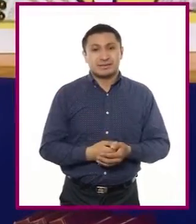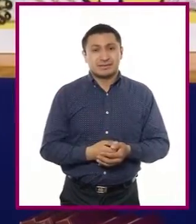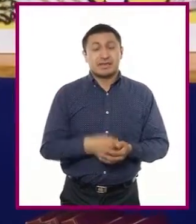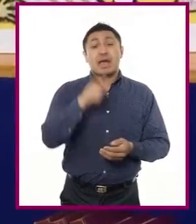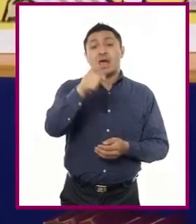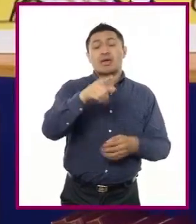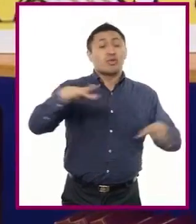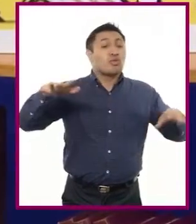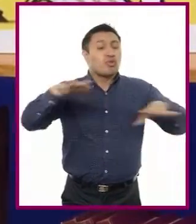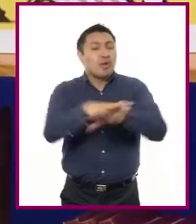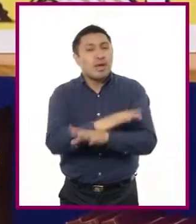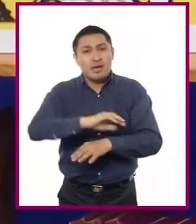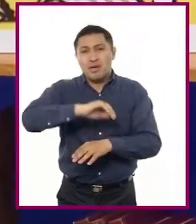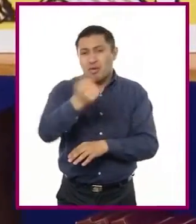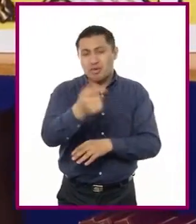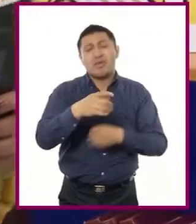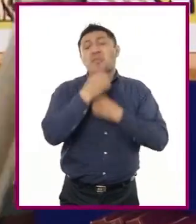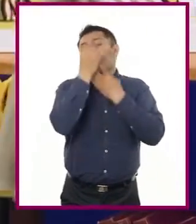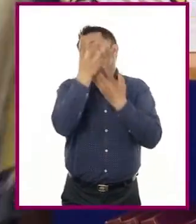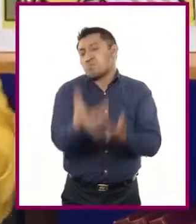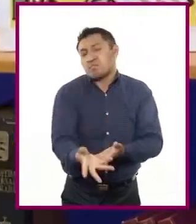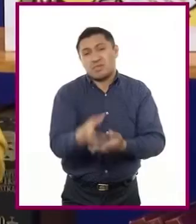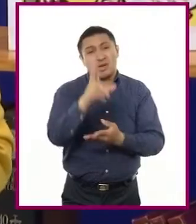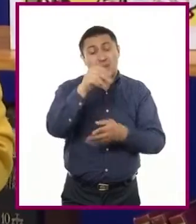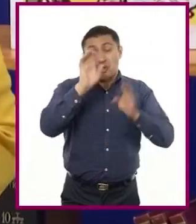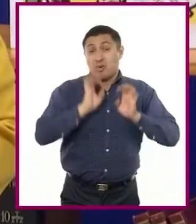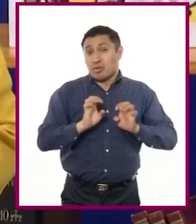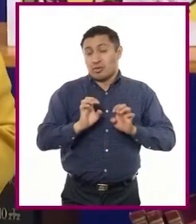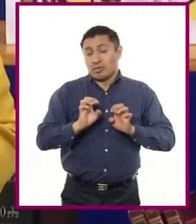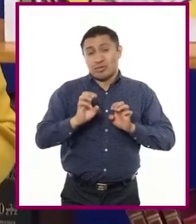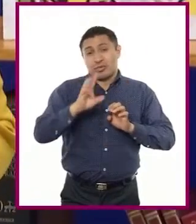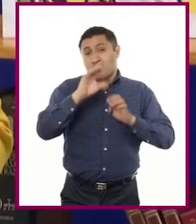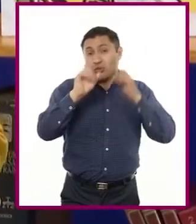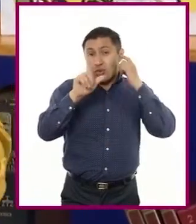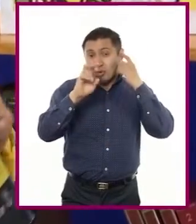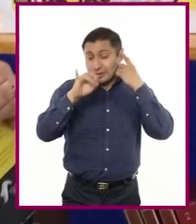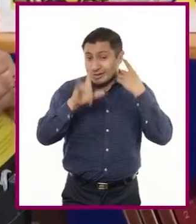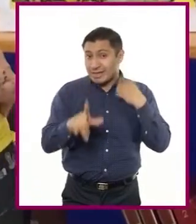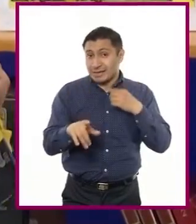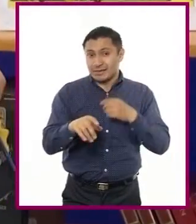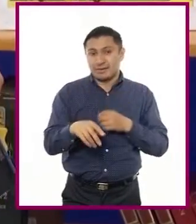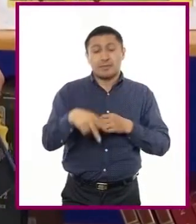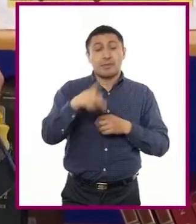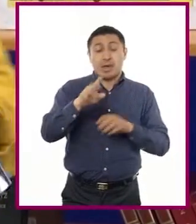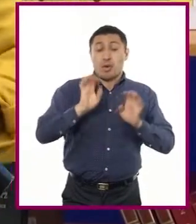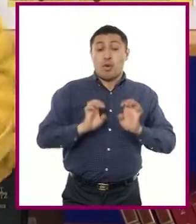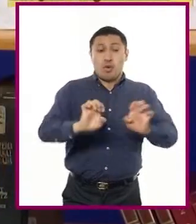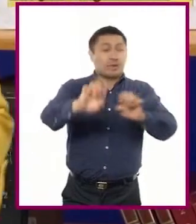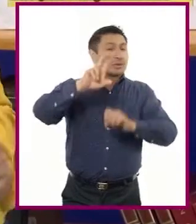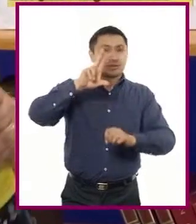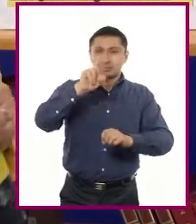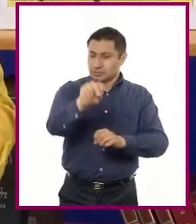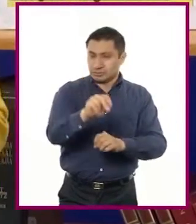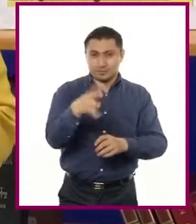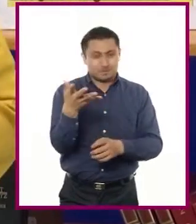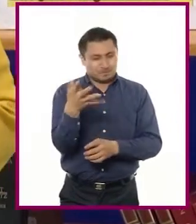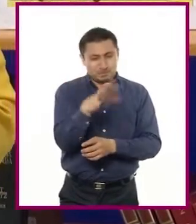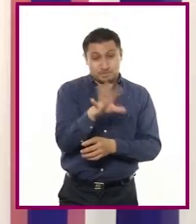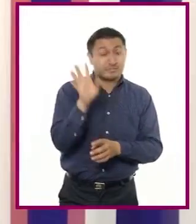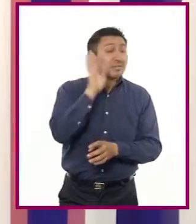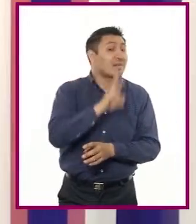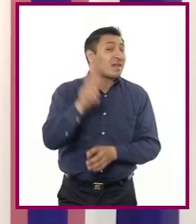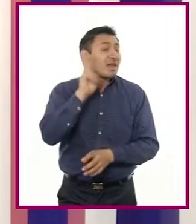la sustituyes por otra expresión no tan coloquial, sin llegar al lenguaje culto. ¿Aceptas el